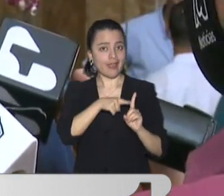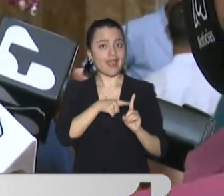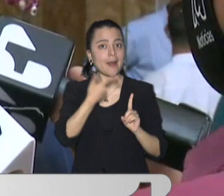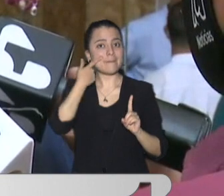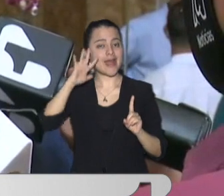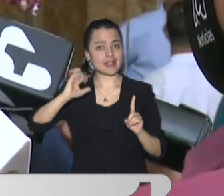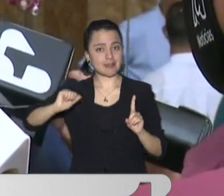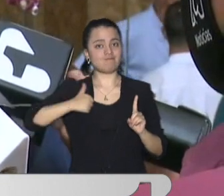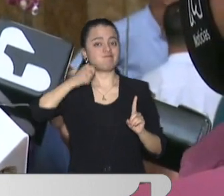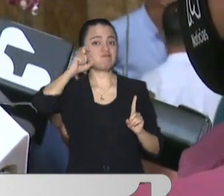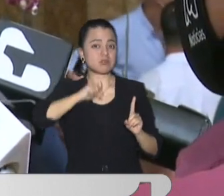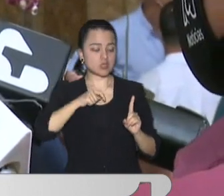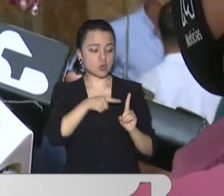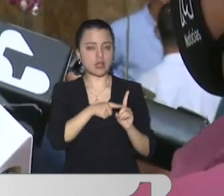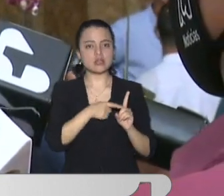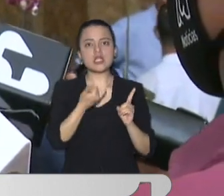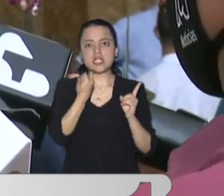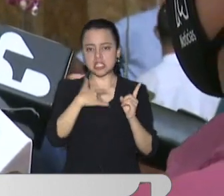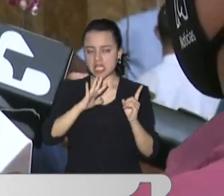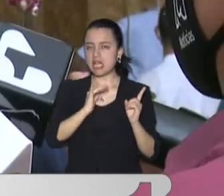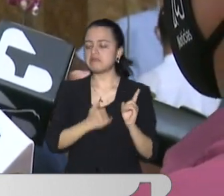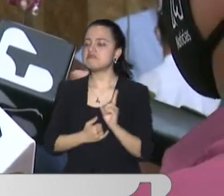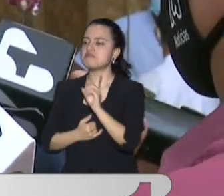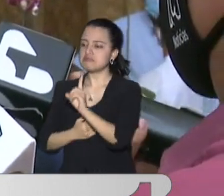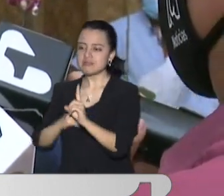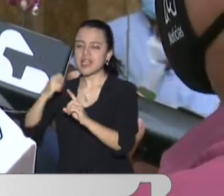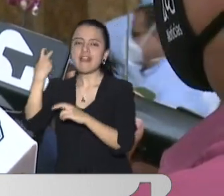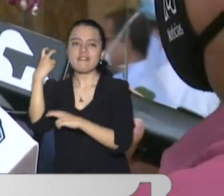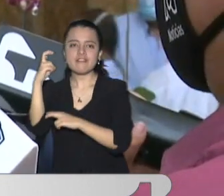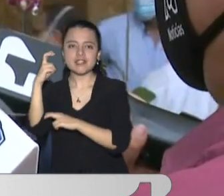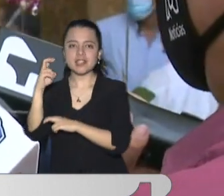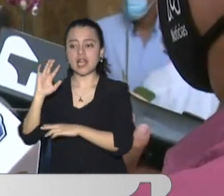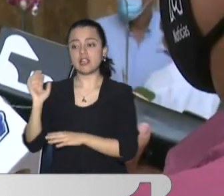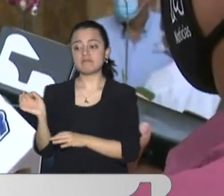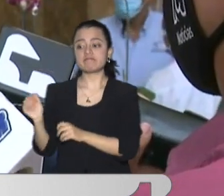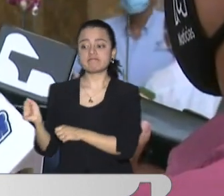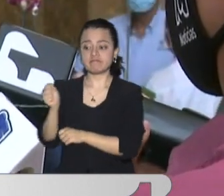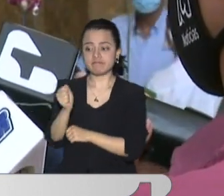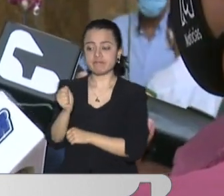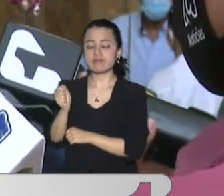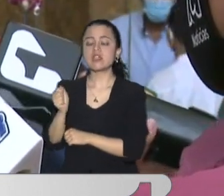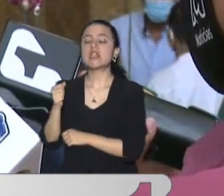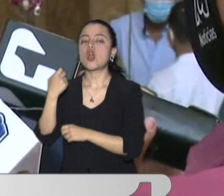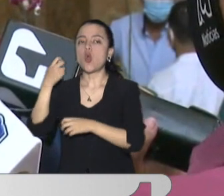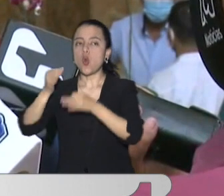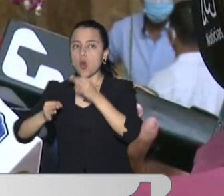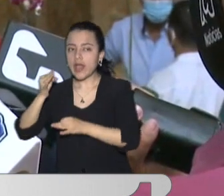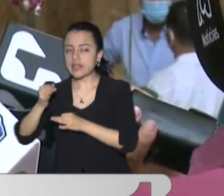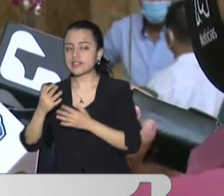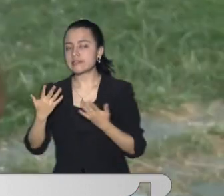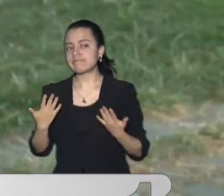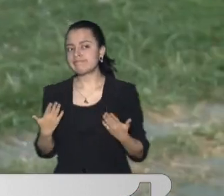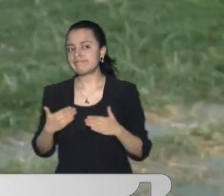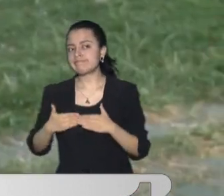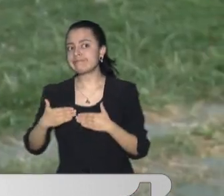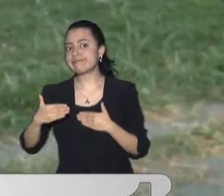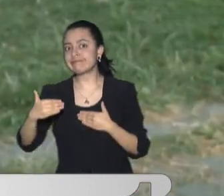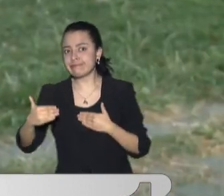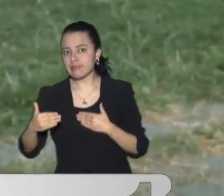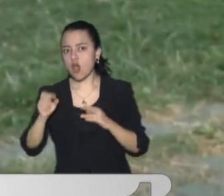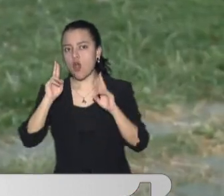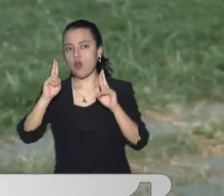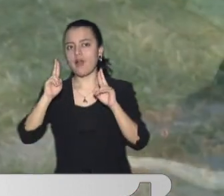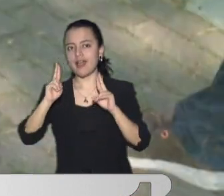tiene este caso, actúen de la forma más ejemplarizante. Es muy triste conocer tantos años después. Algunas